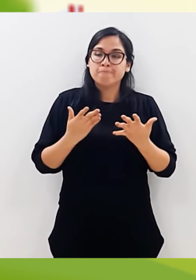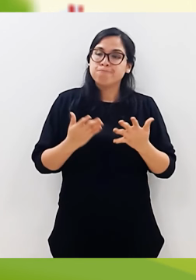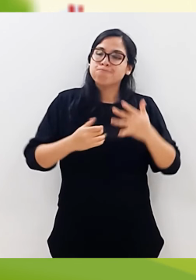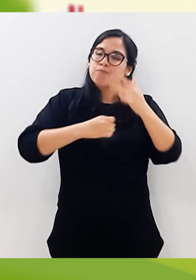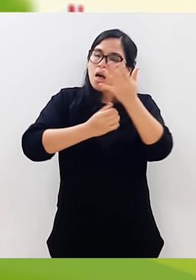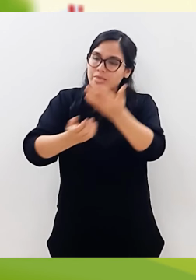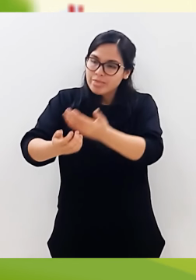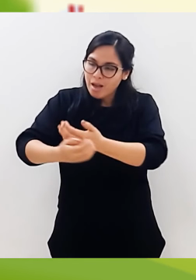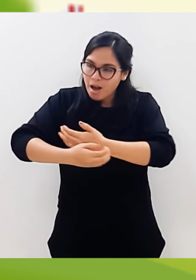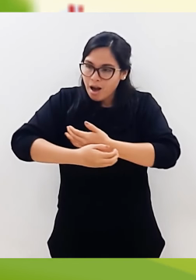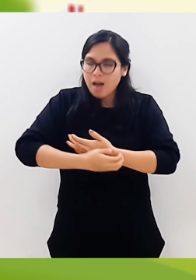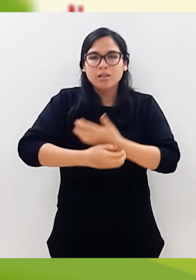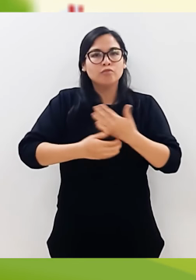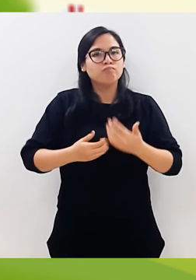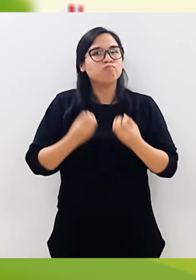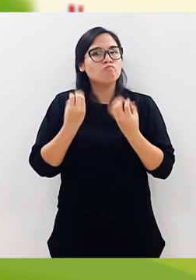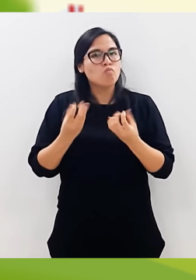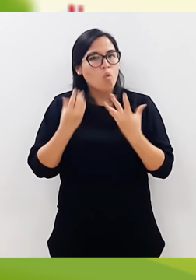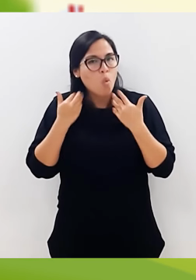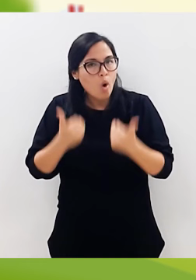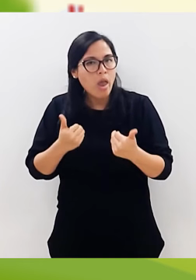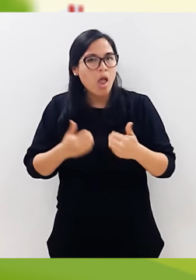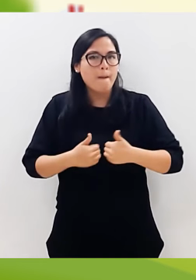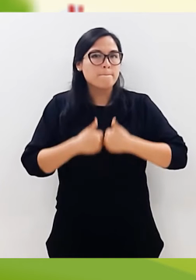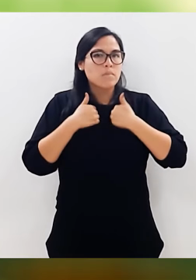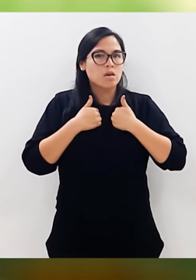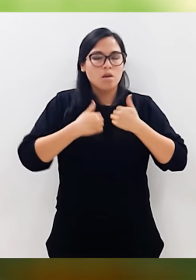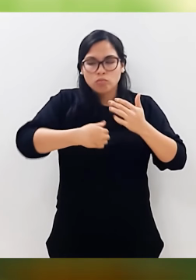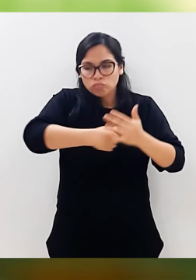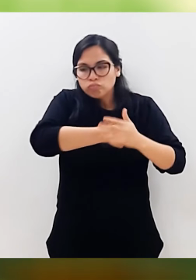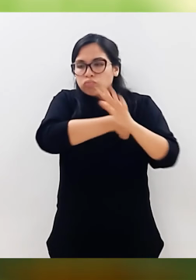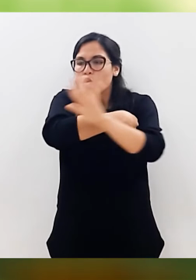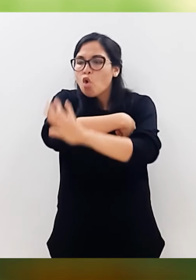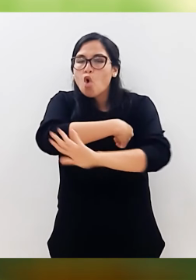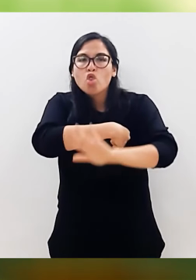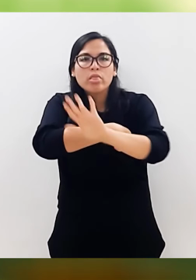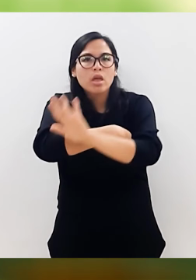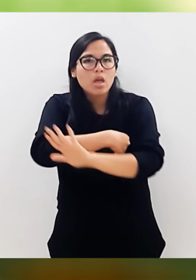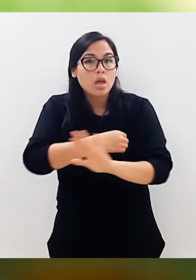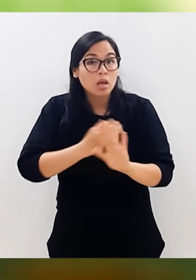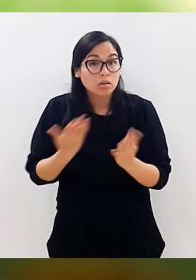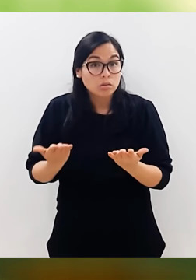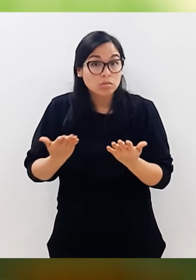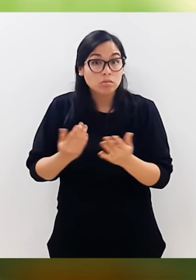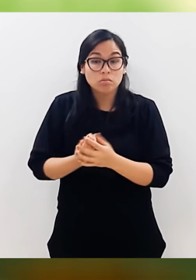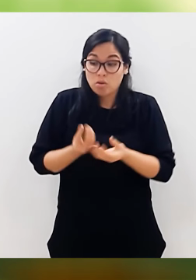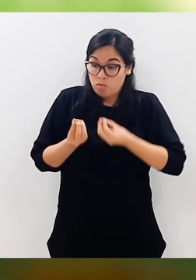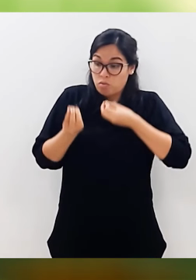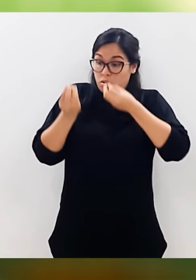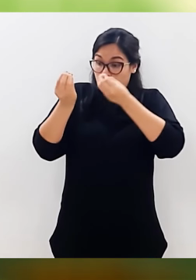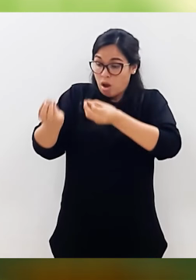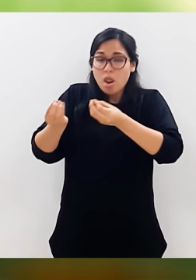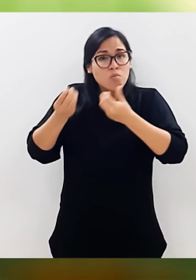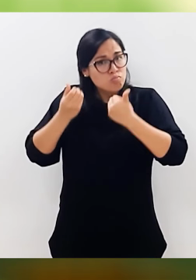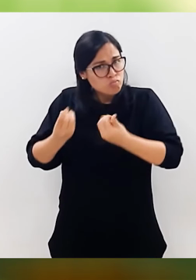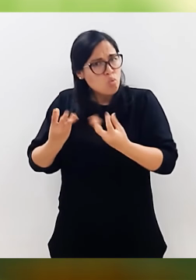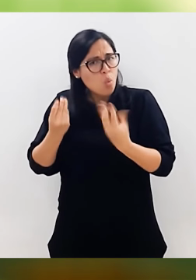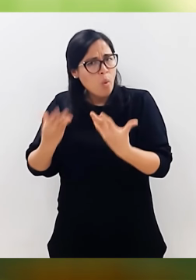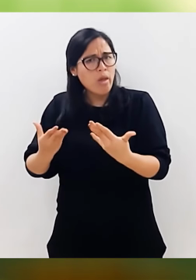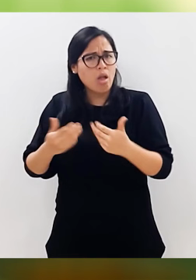para darles calidad de vida. Protegerlos y darles calidad de vida